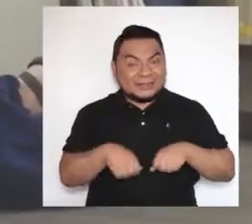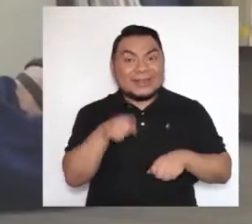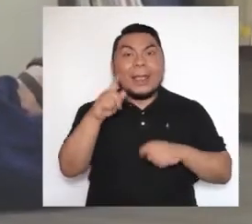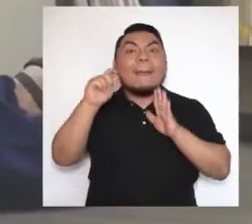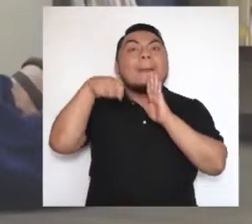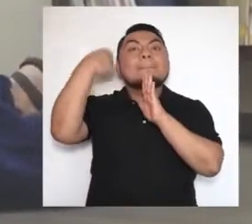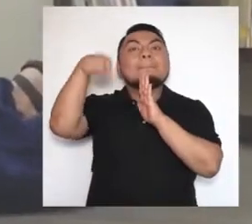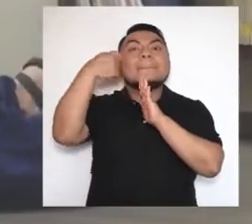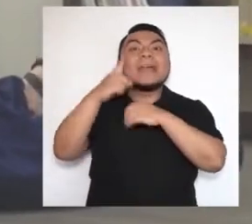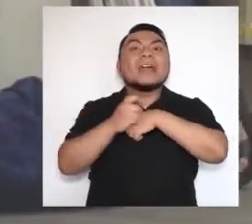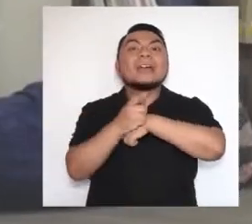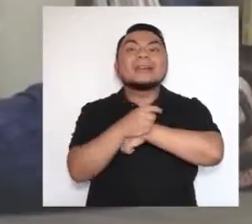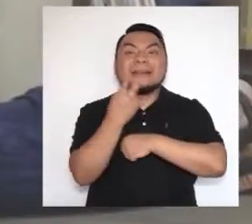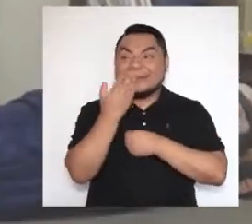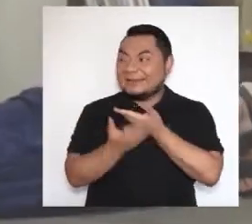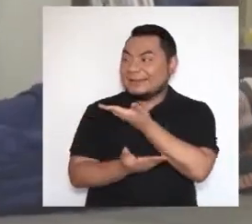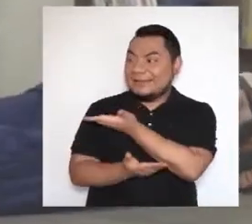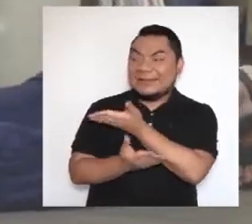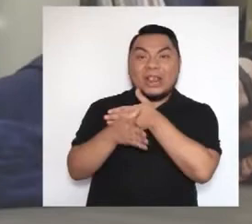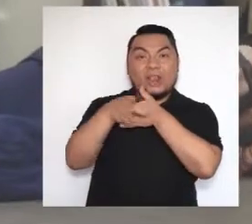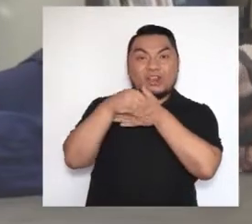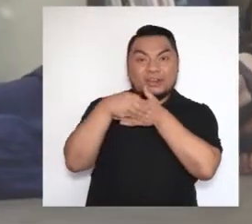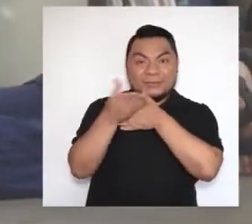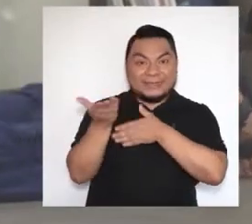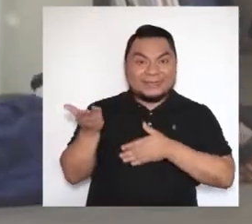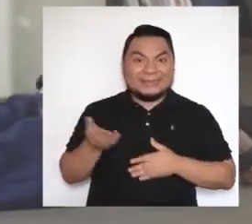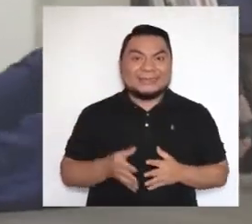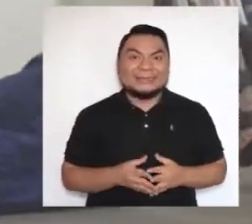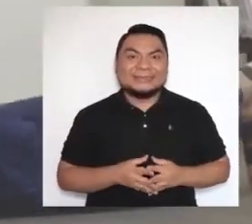sí! ¡Video de oruga!